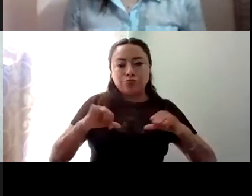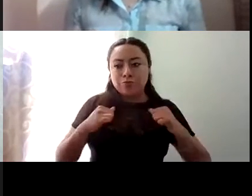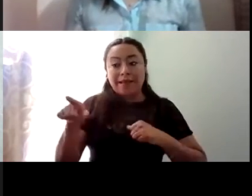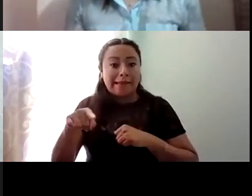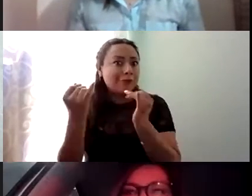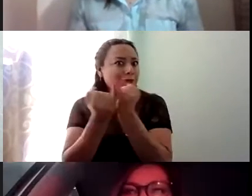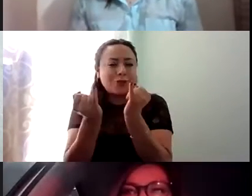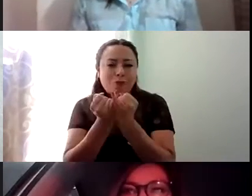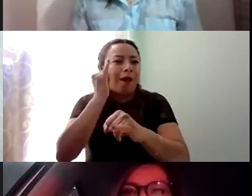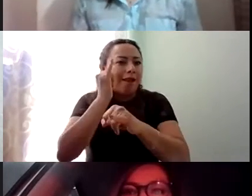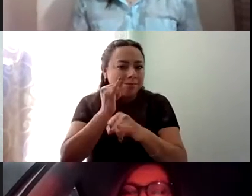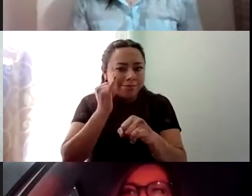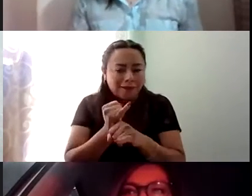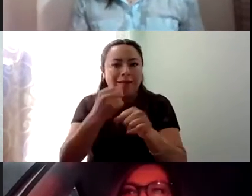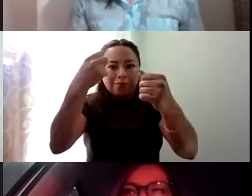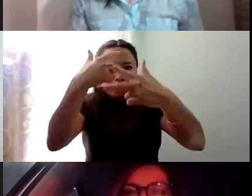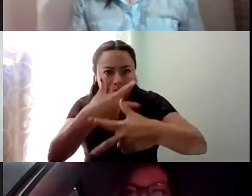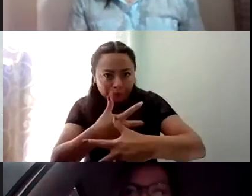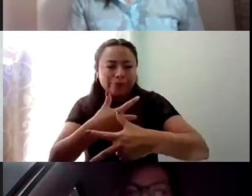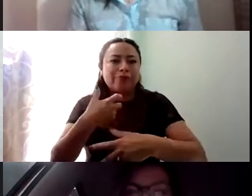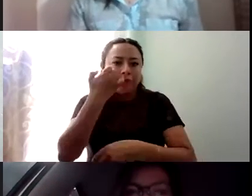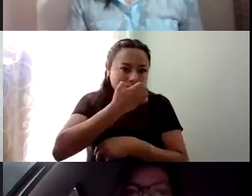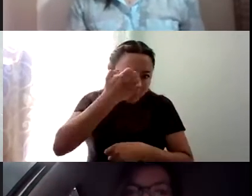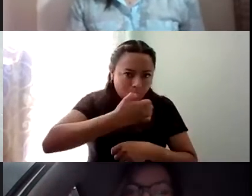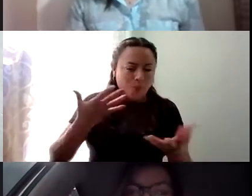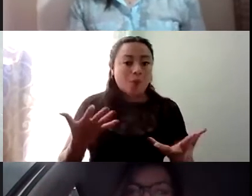compartir el internet en casa y que pues